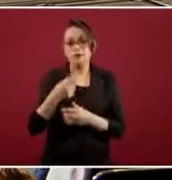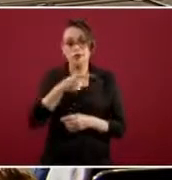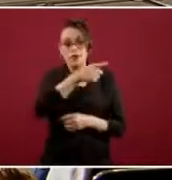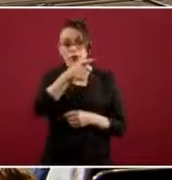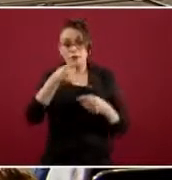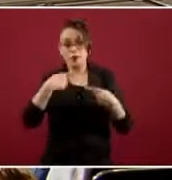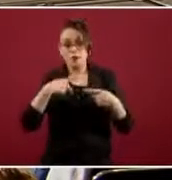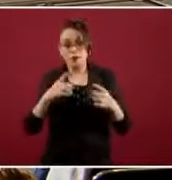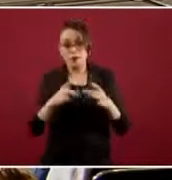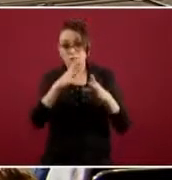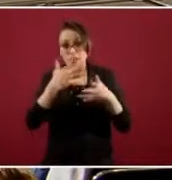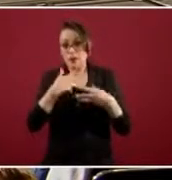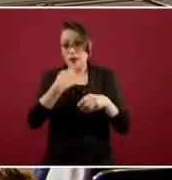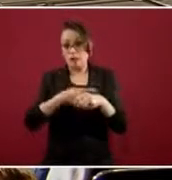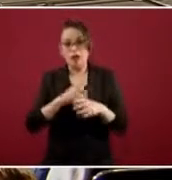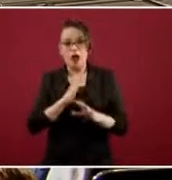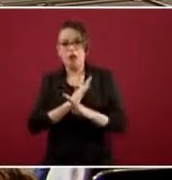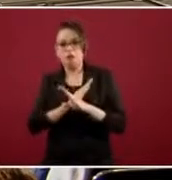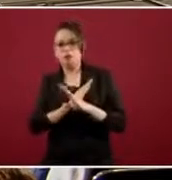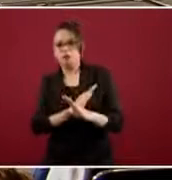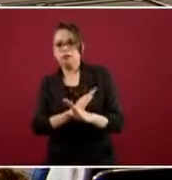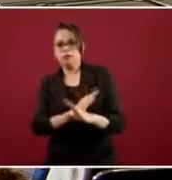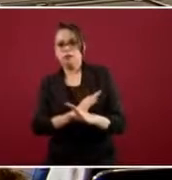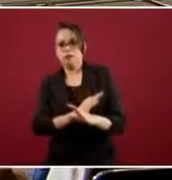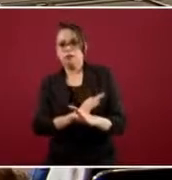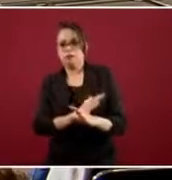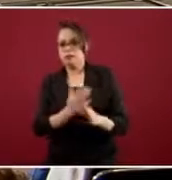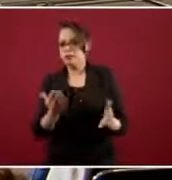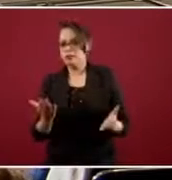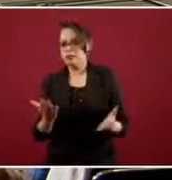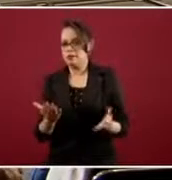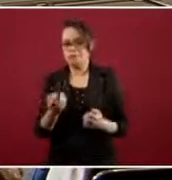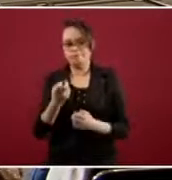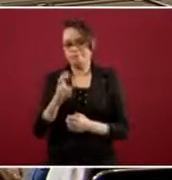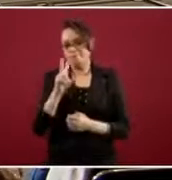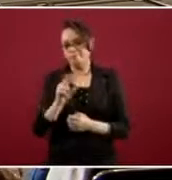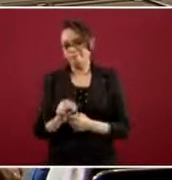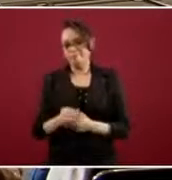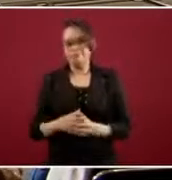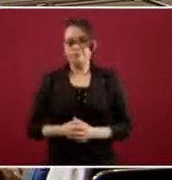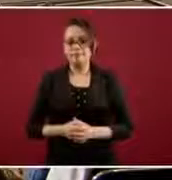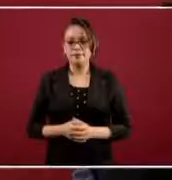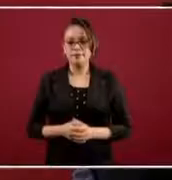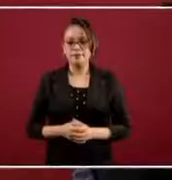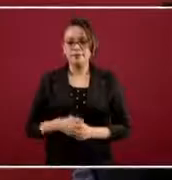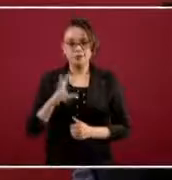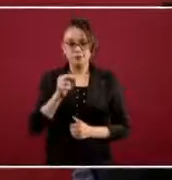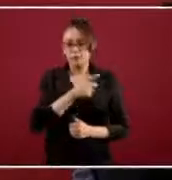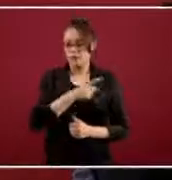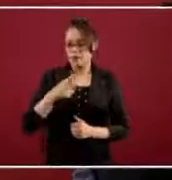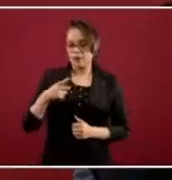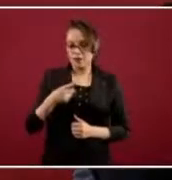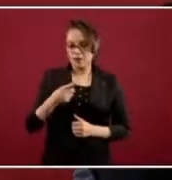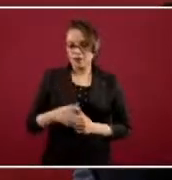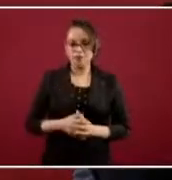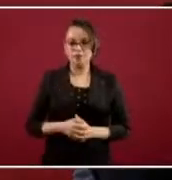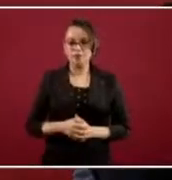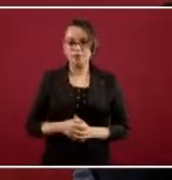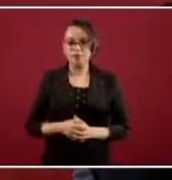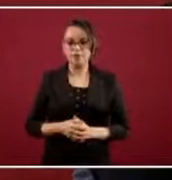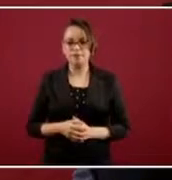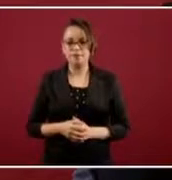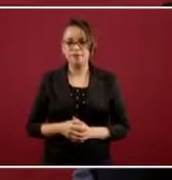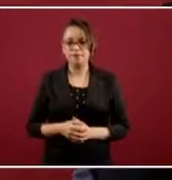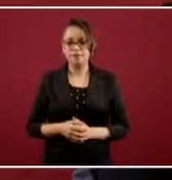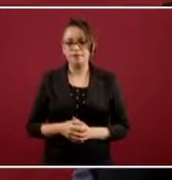y querer encerrarnos en nosotros mismos rechazando lo demás. Eso es muy inadecuado, como he explicado. El control de una